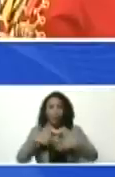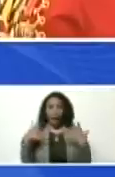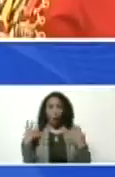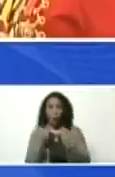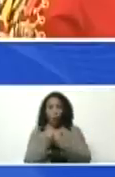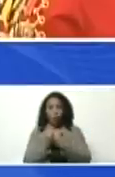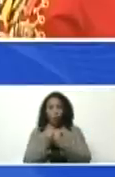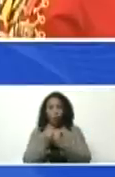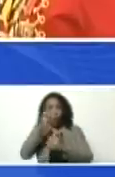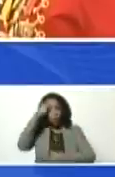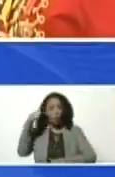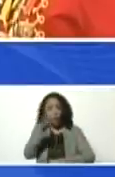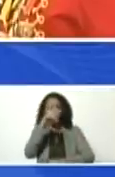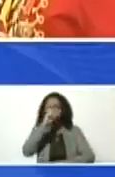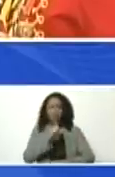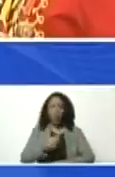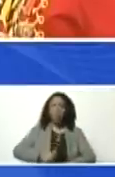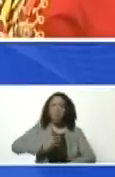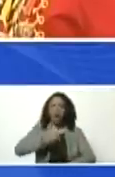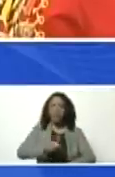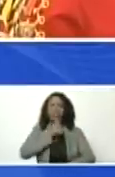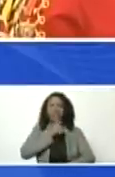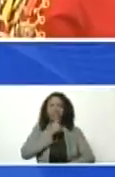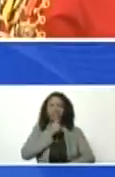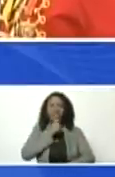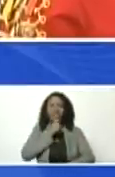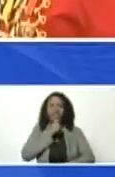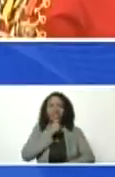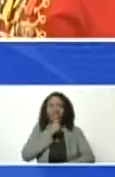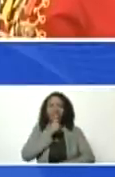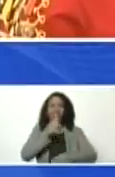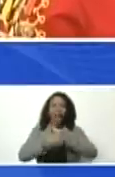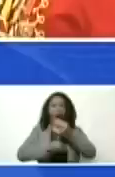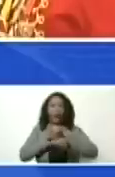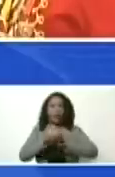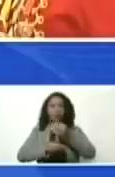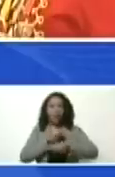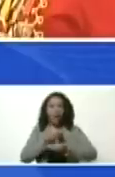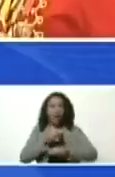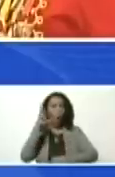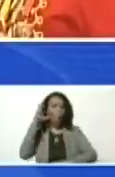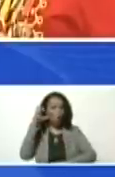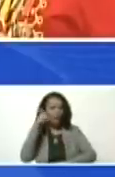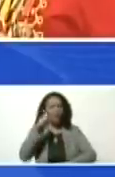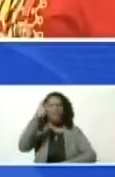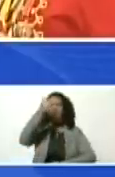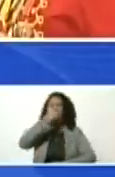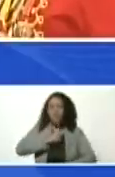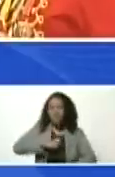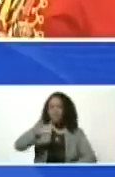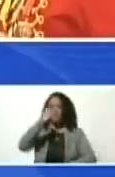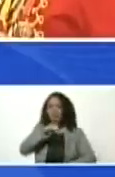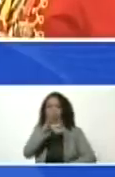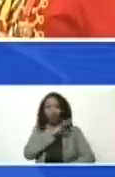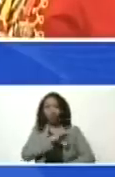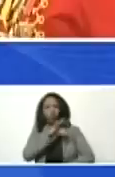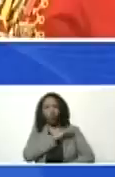lado del pueblo en los años más duros del crujir de la resistencia social y